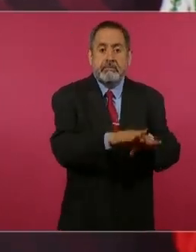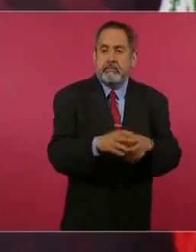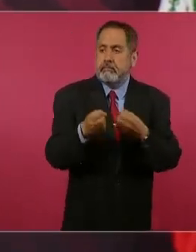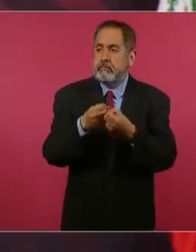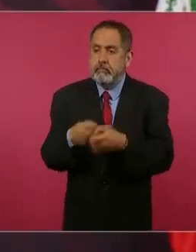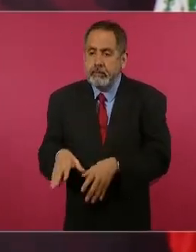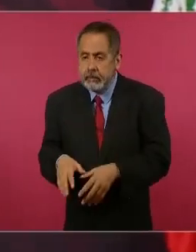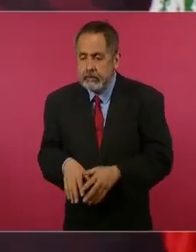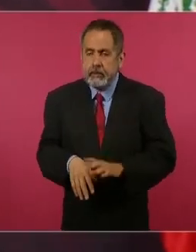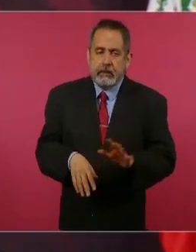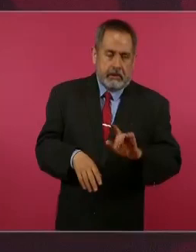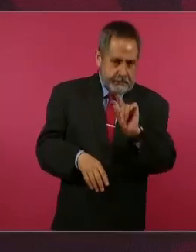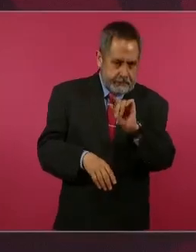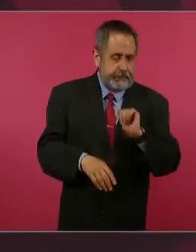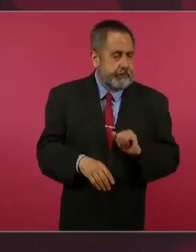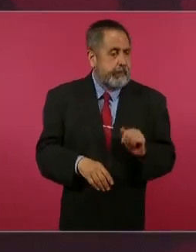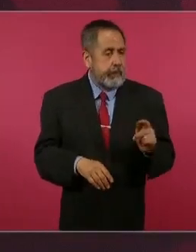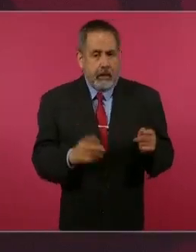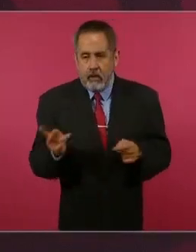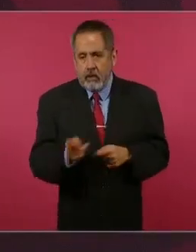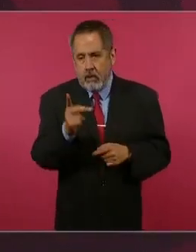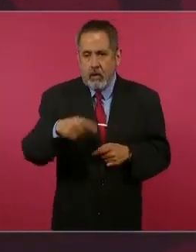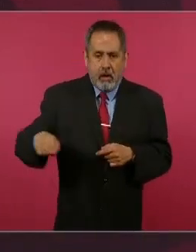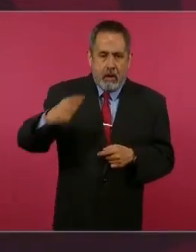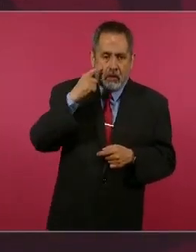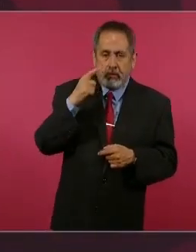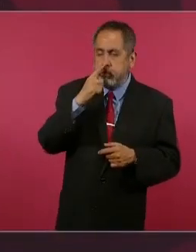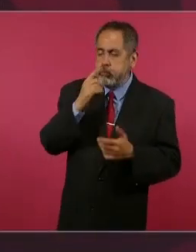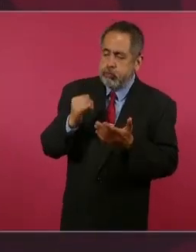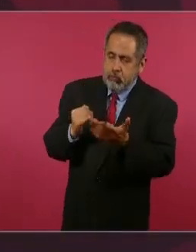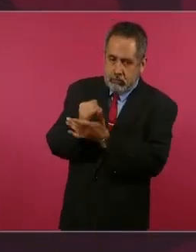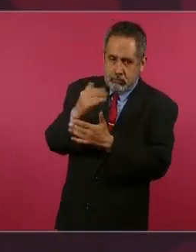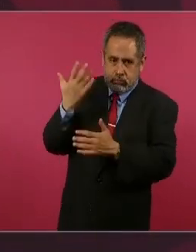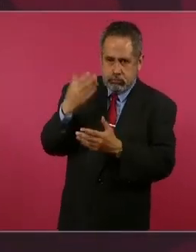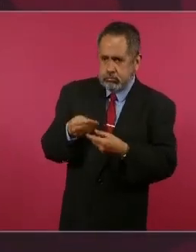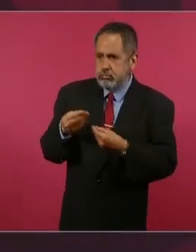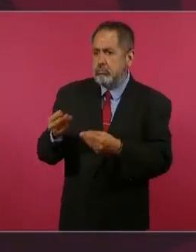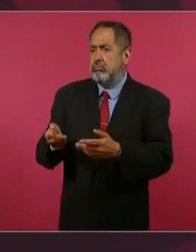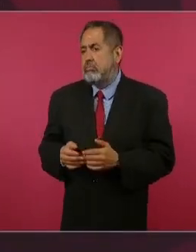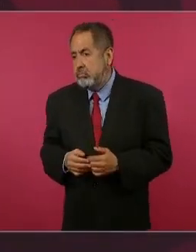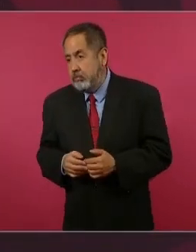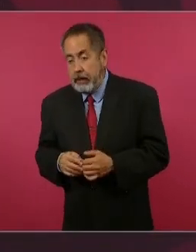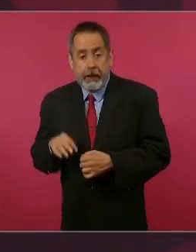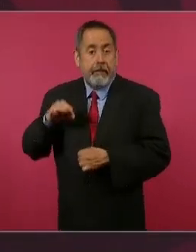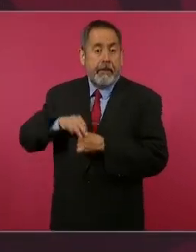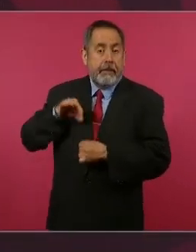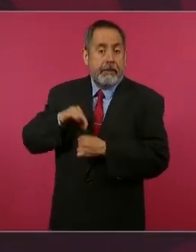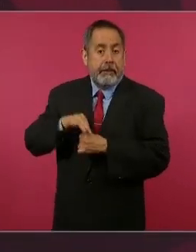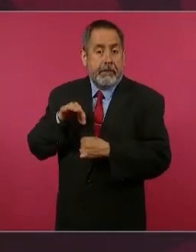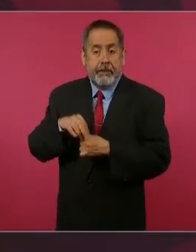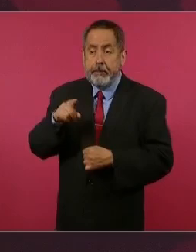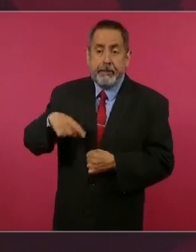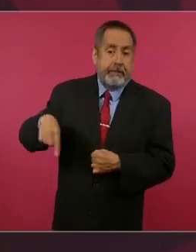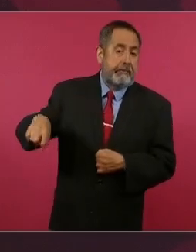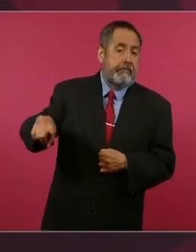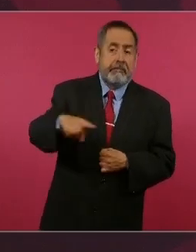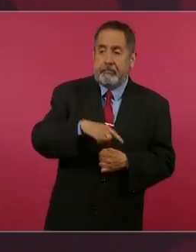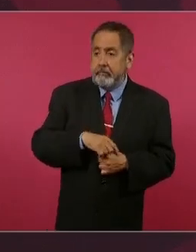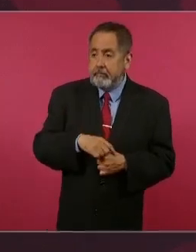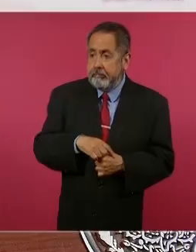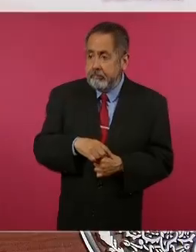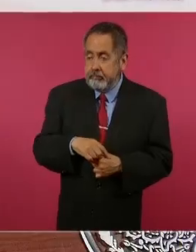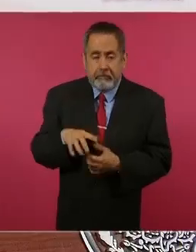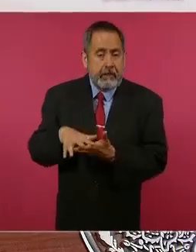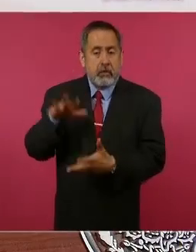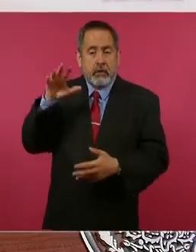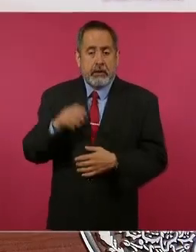dijimos a ver que la gente decida y se votó y